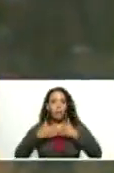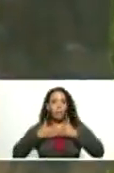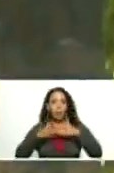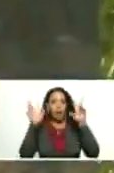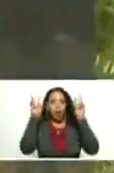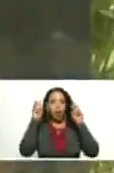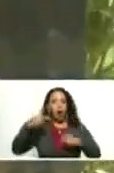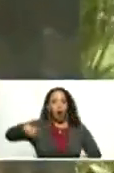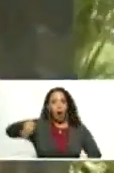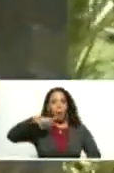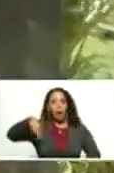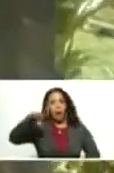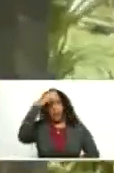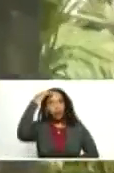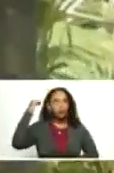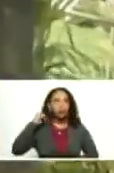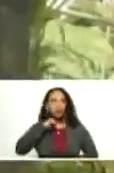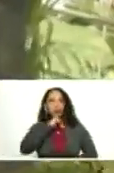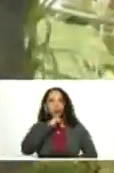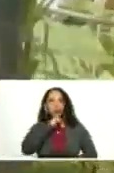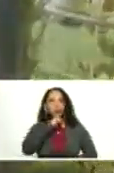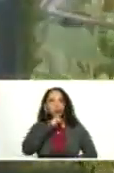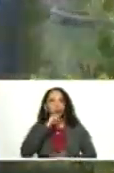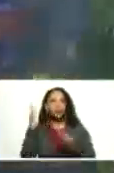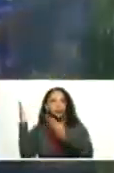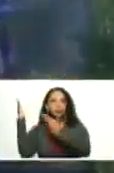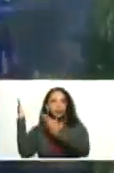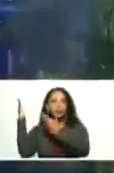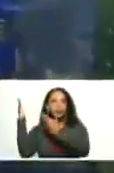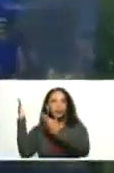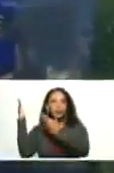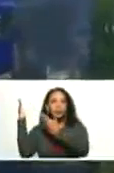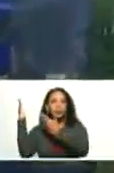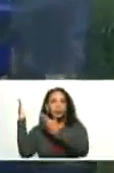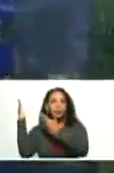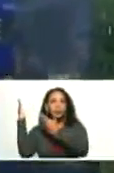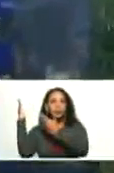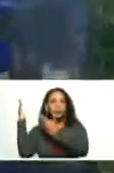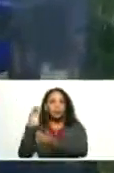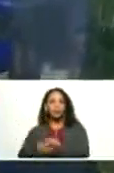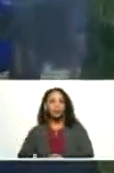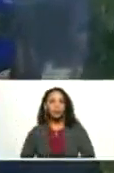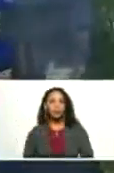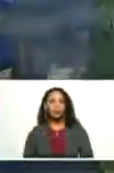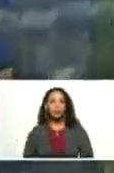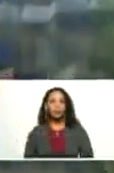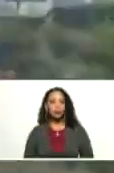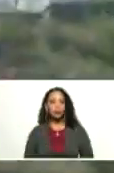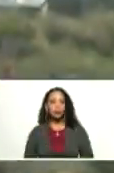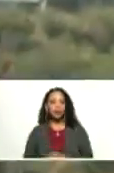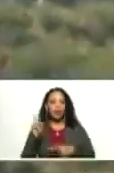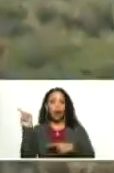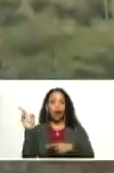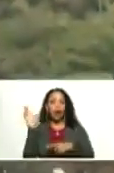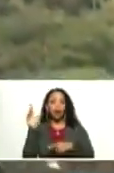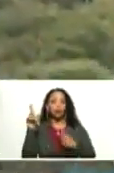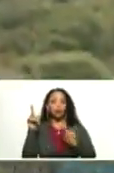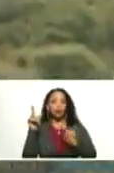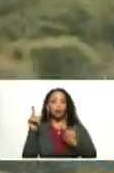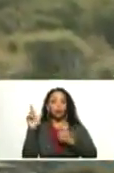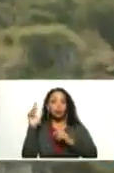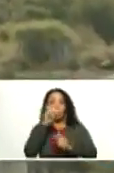plaza Sebastián Francisco de Miranda. Oficialmente inaugurada la plaza Francisco de Miranda, precursor y